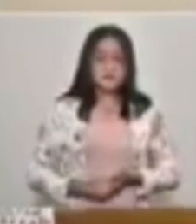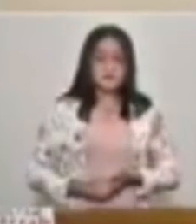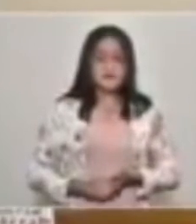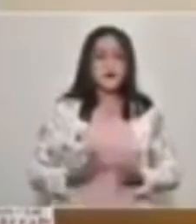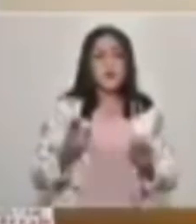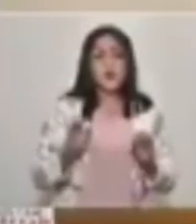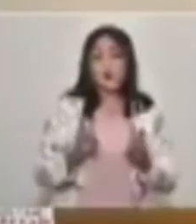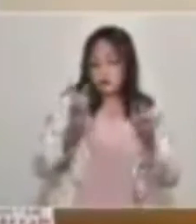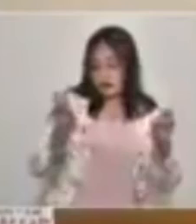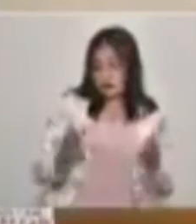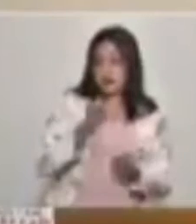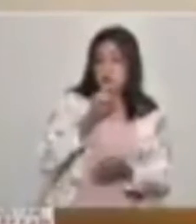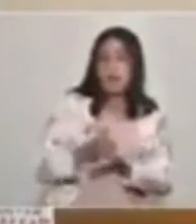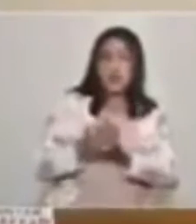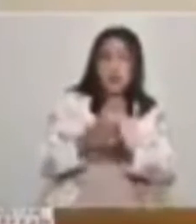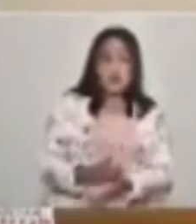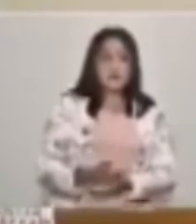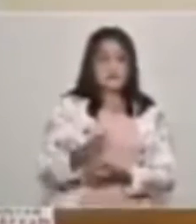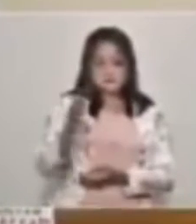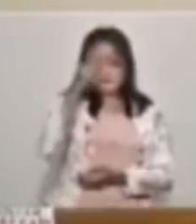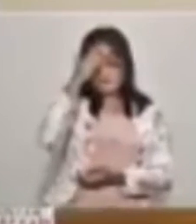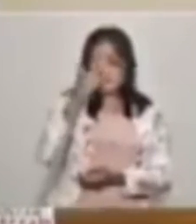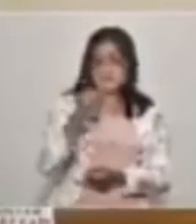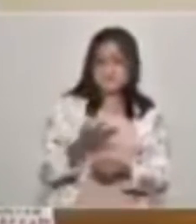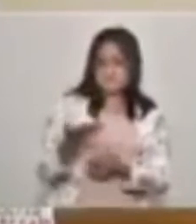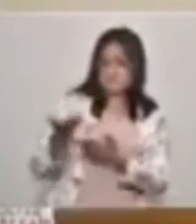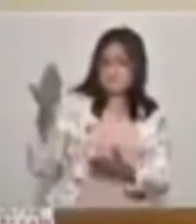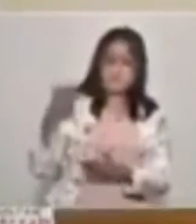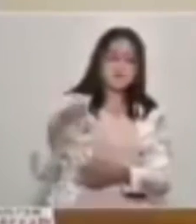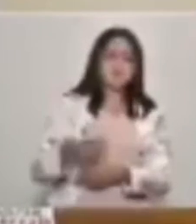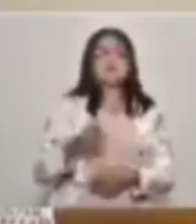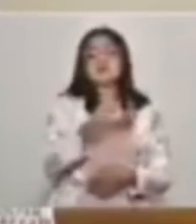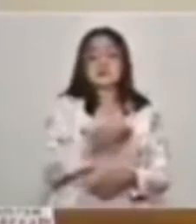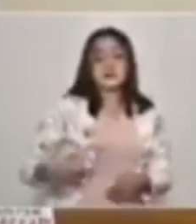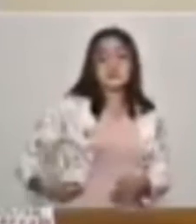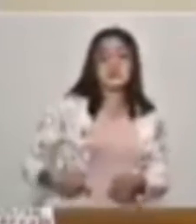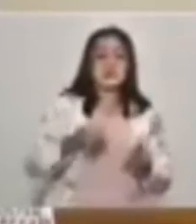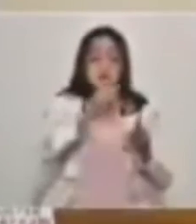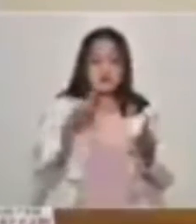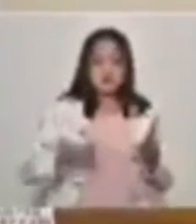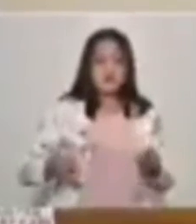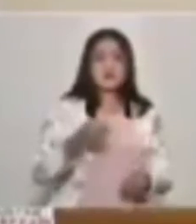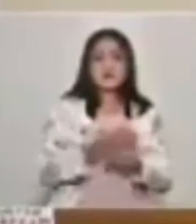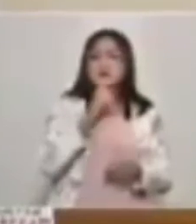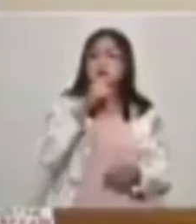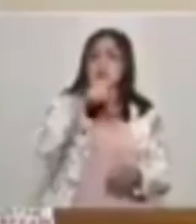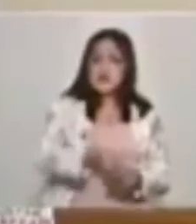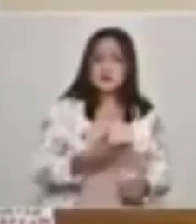O los temas de ayuda del siniestro, donde hasta un presidente nacional de un partido está metido ahí.